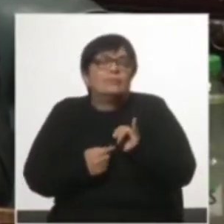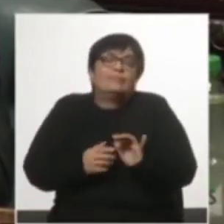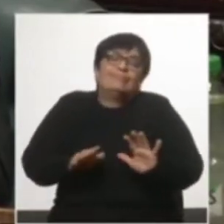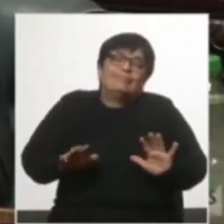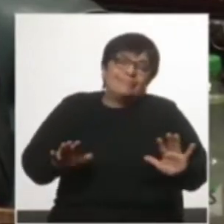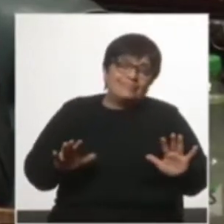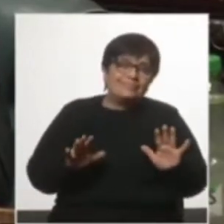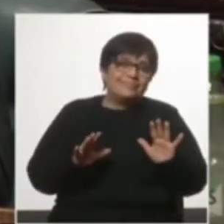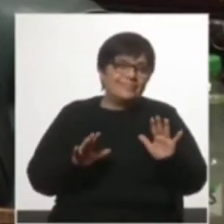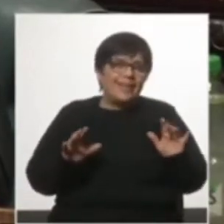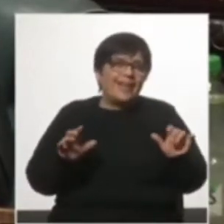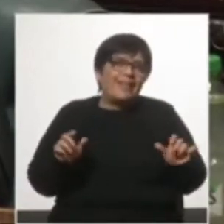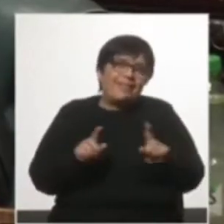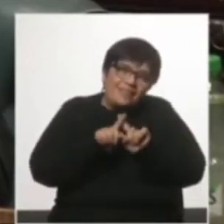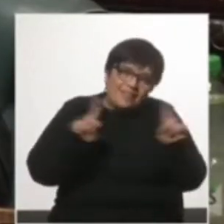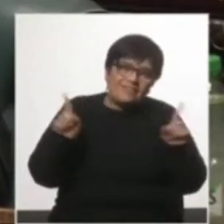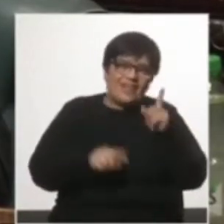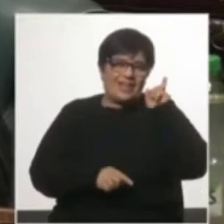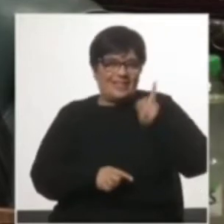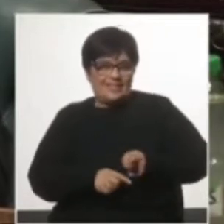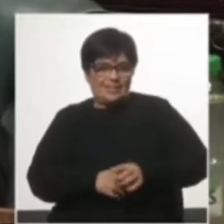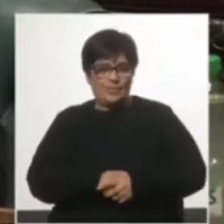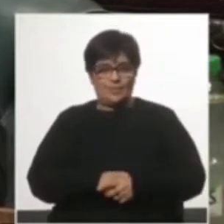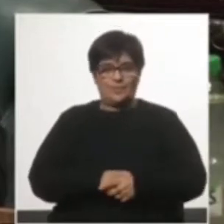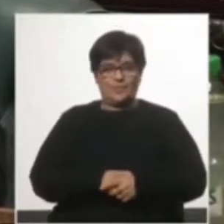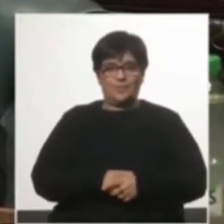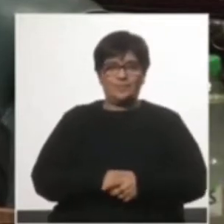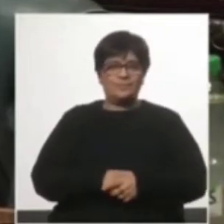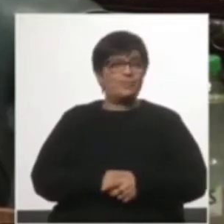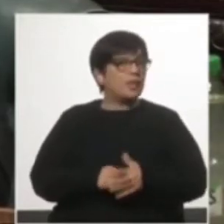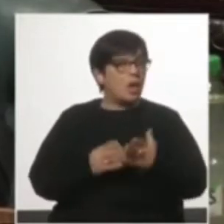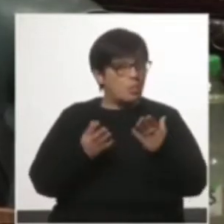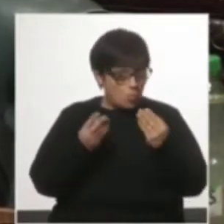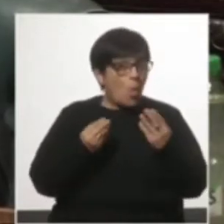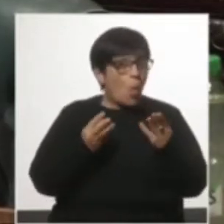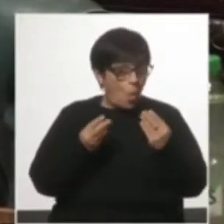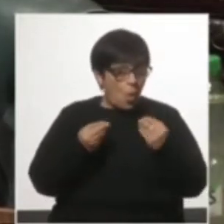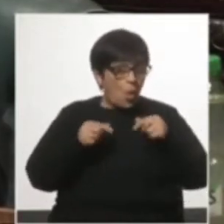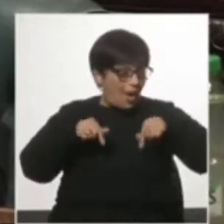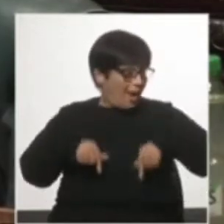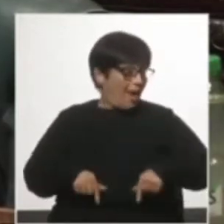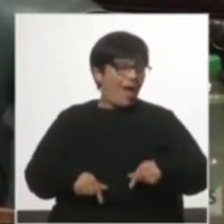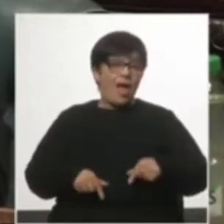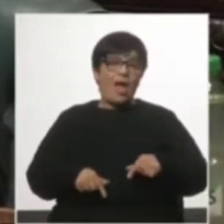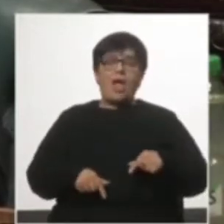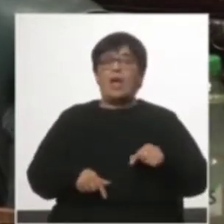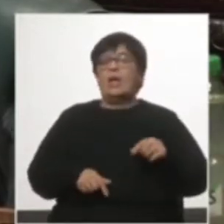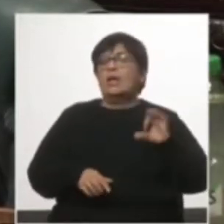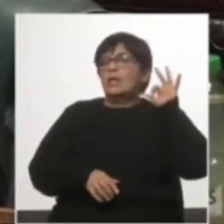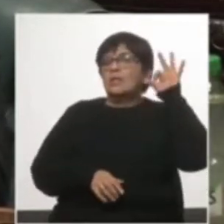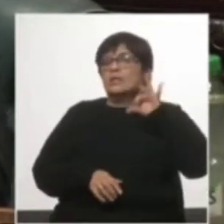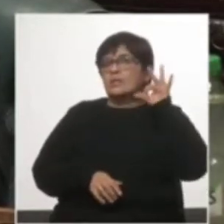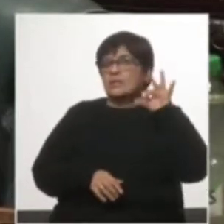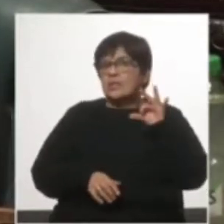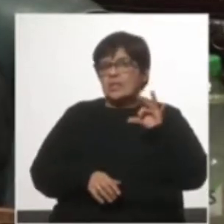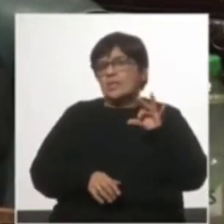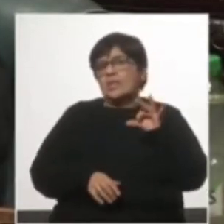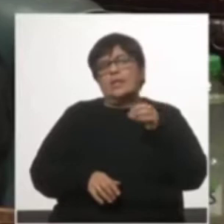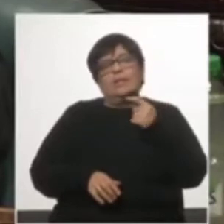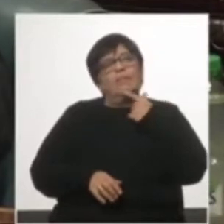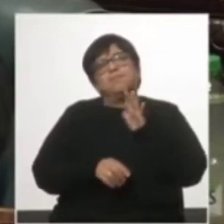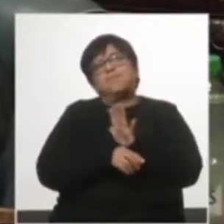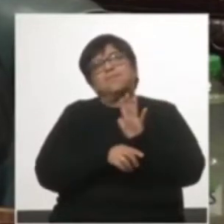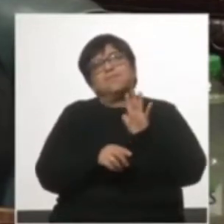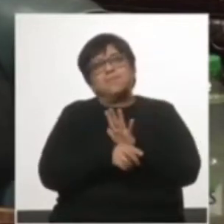hecho las cosas diferentes. Muchos legisladores acá se agravian con el tema y la expresión